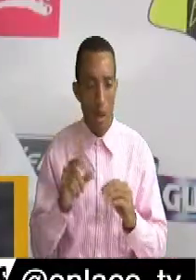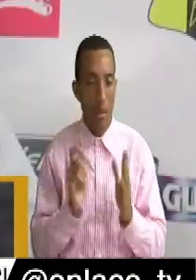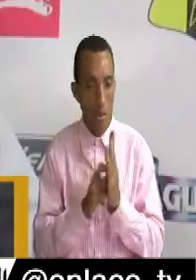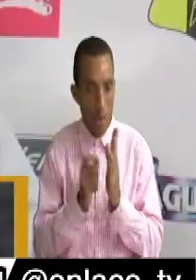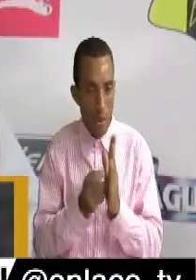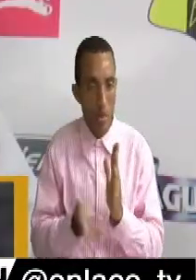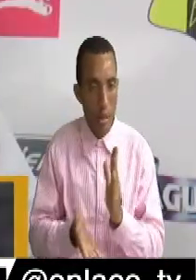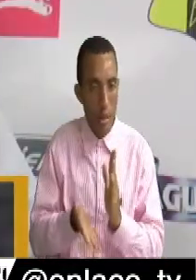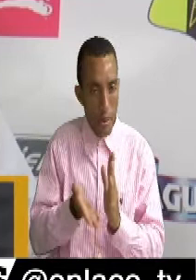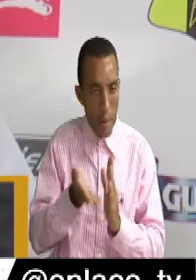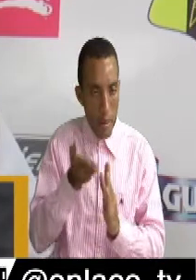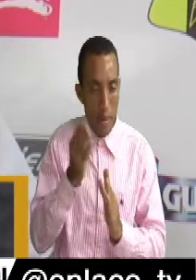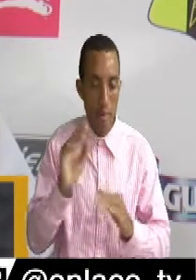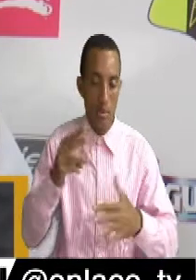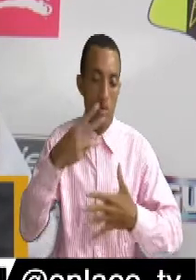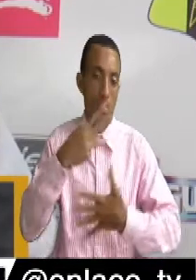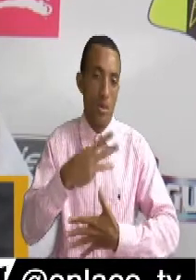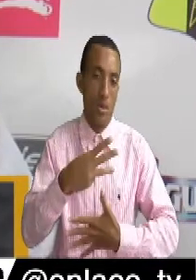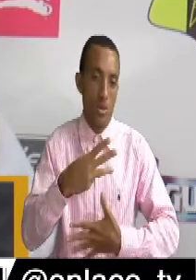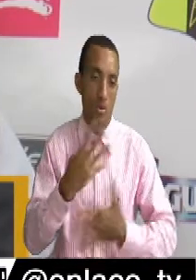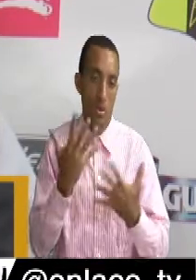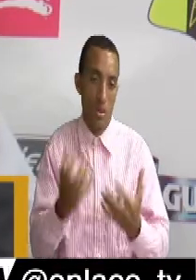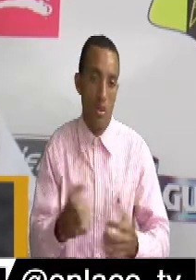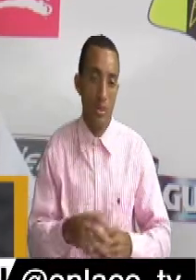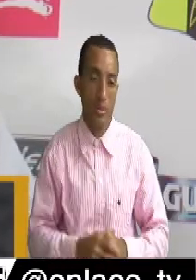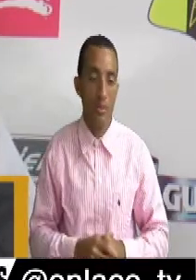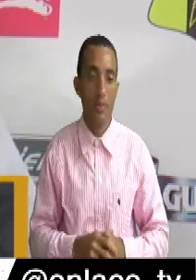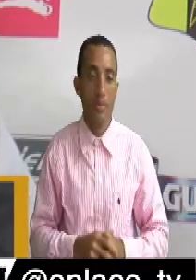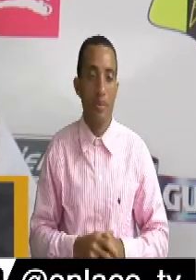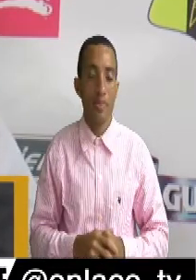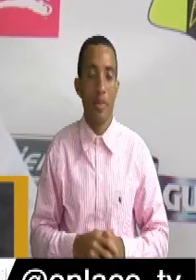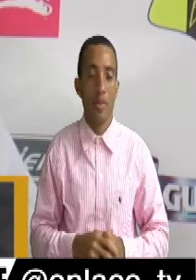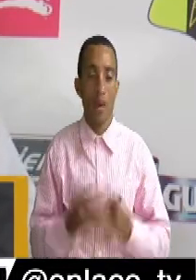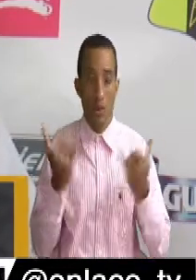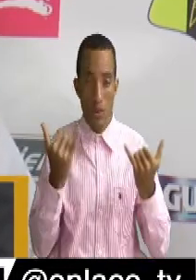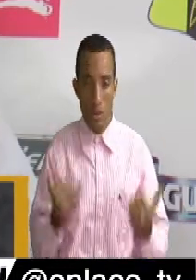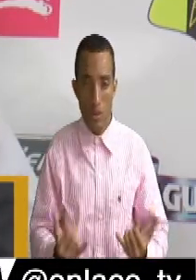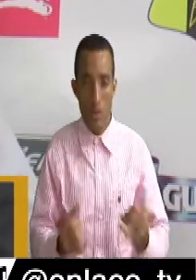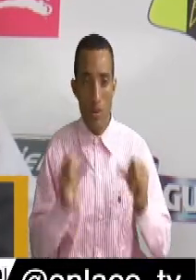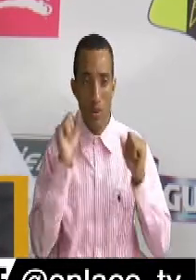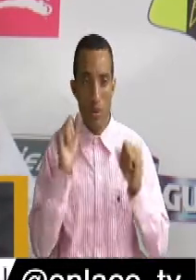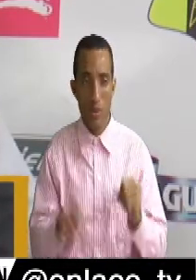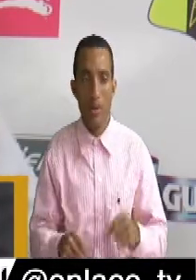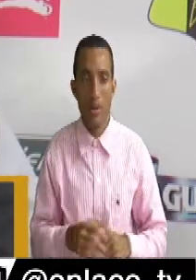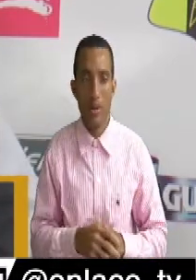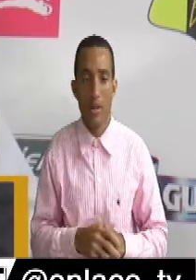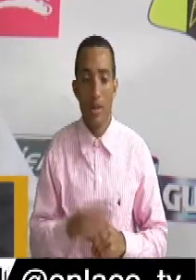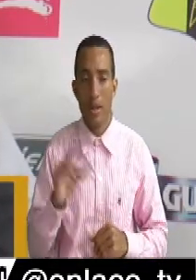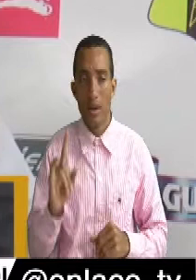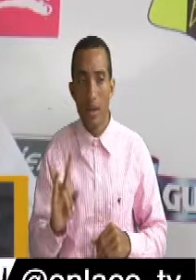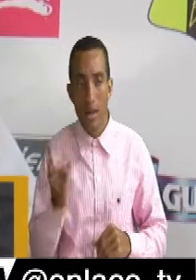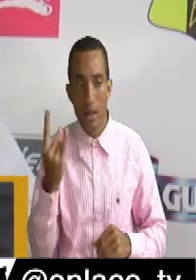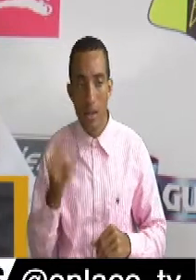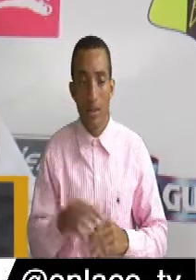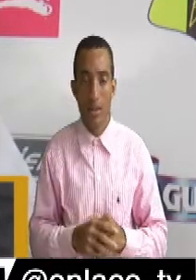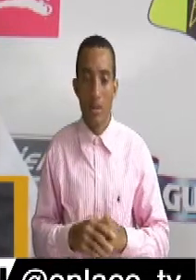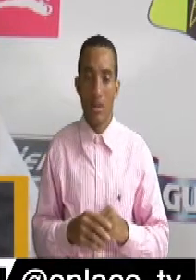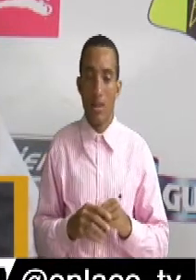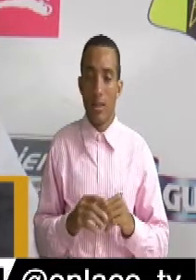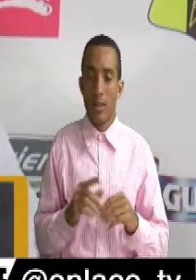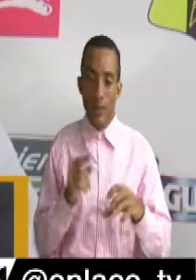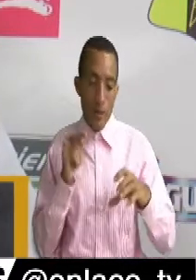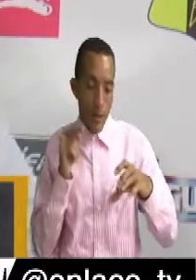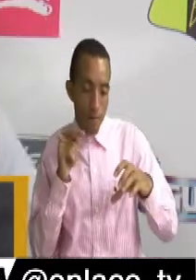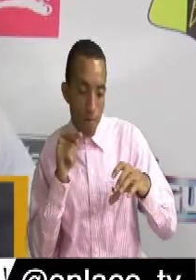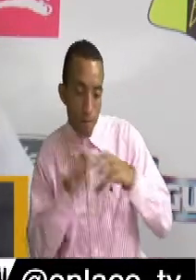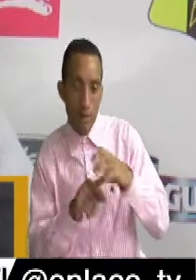a complicar. Nos toca trabajar estos días lo poco que queda en la definición, en ese último de cuarto de cancha y